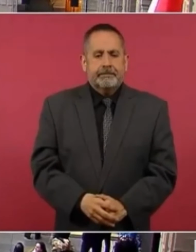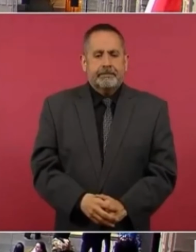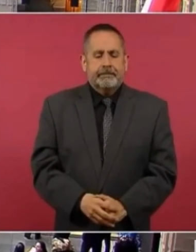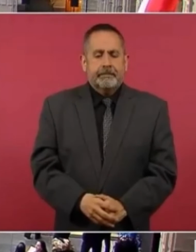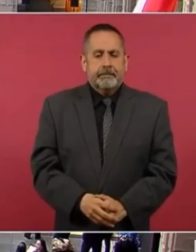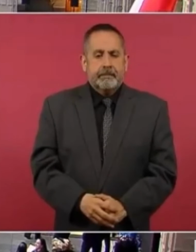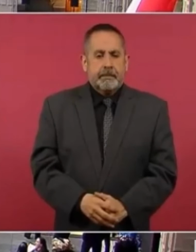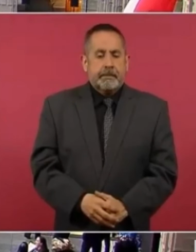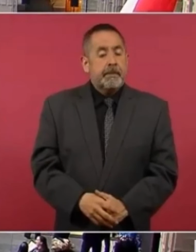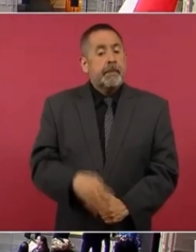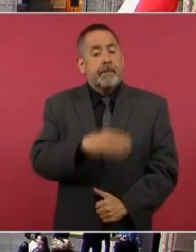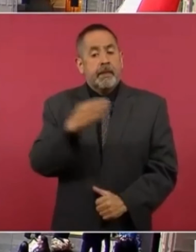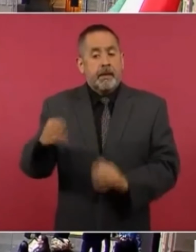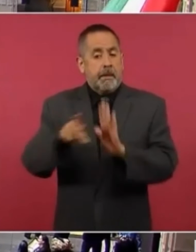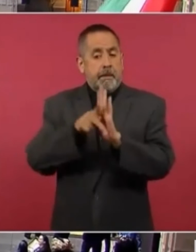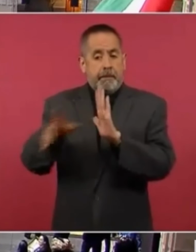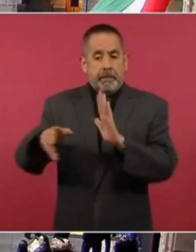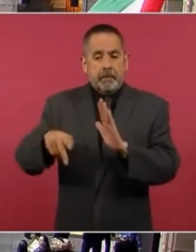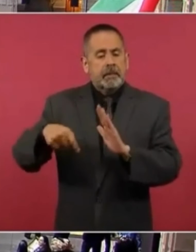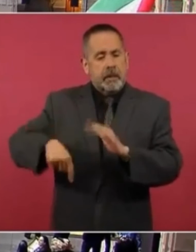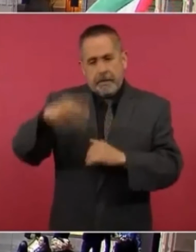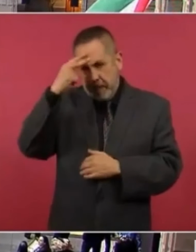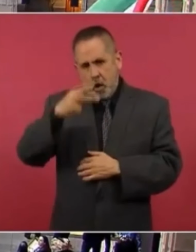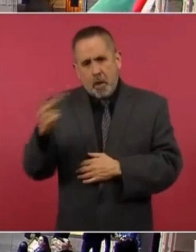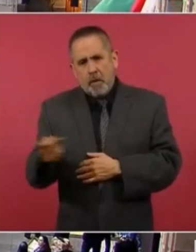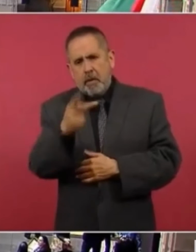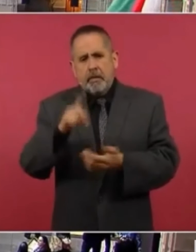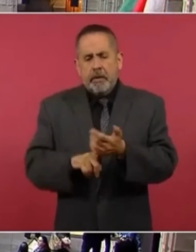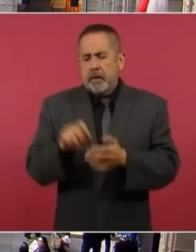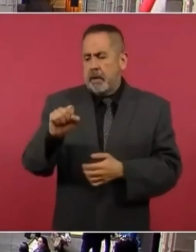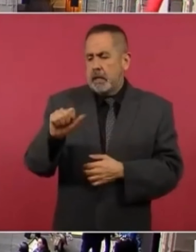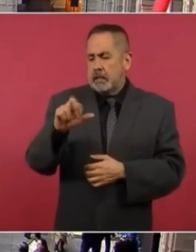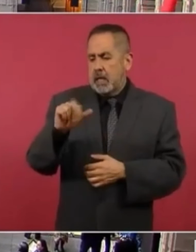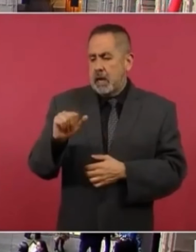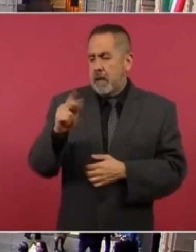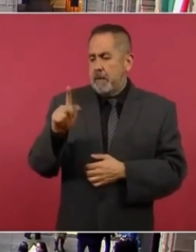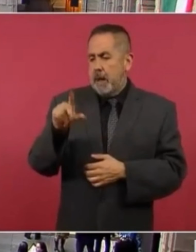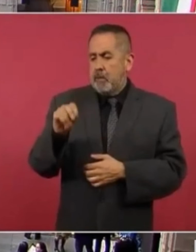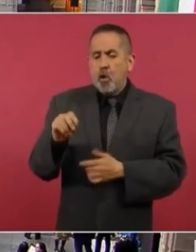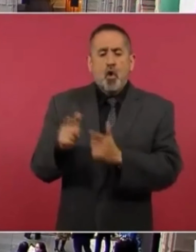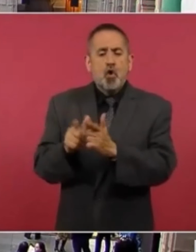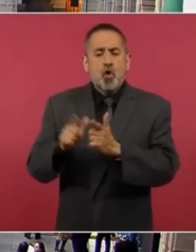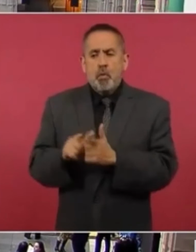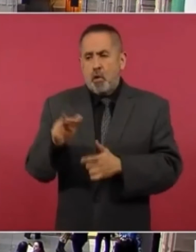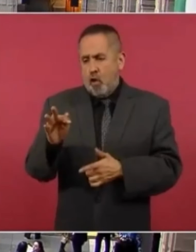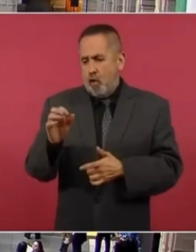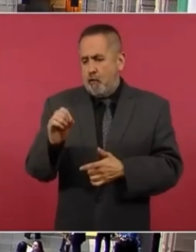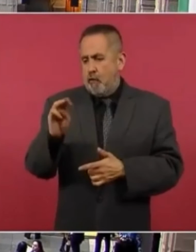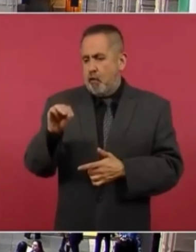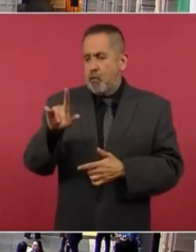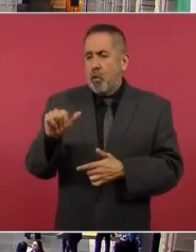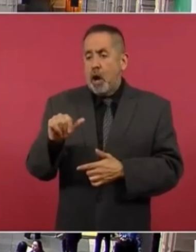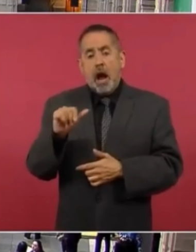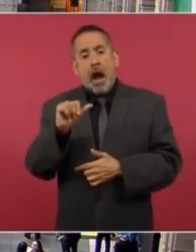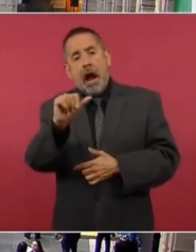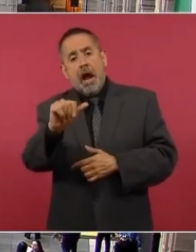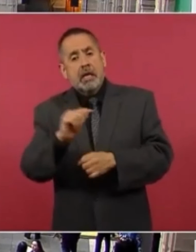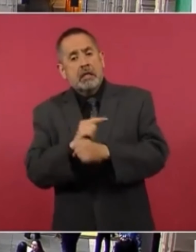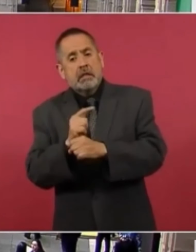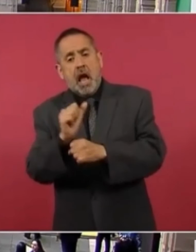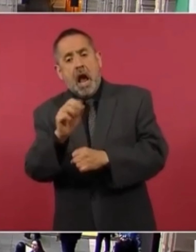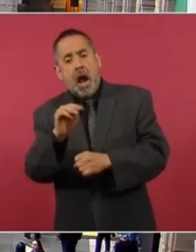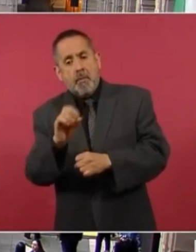Por parte de la prensa de México, preguntará Sara Pablo de Grupo Fórmula al licenciado Andrés Manuel López